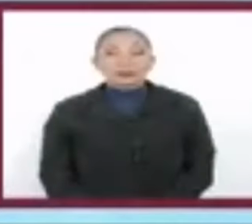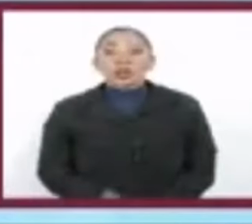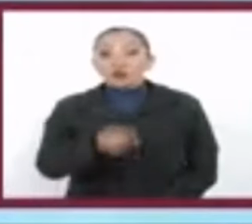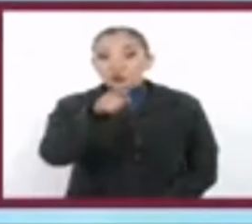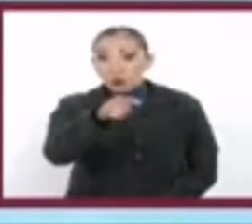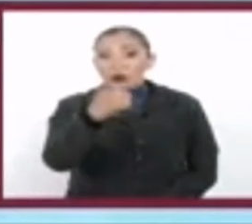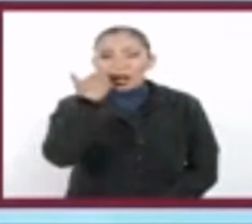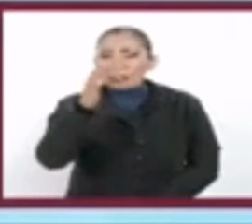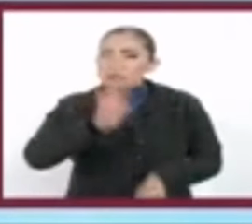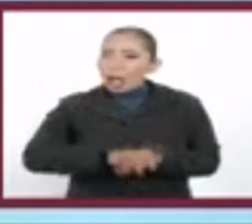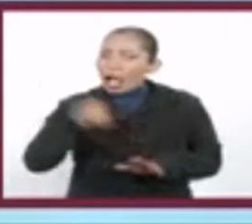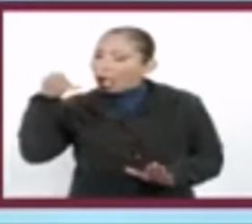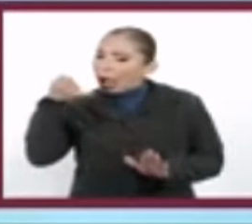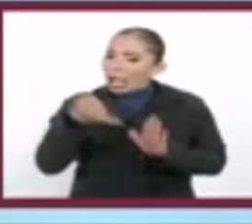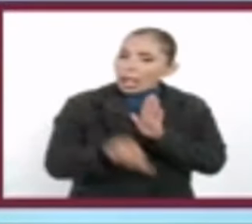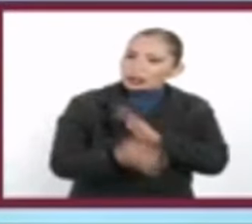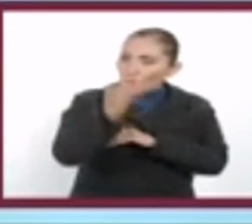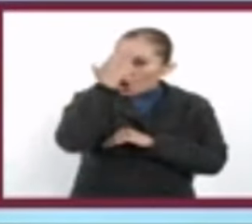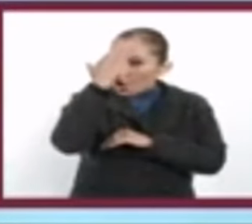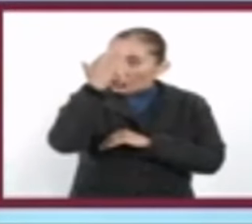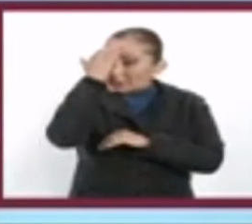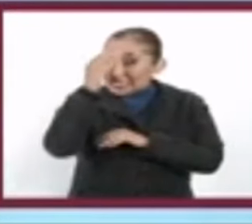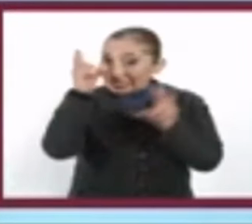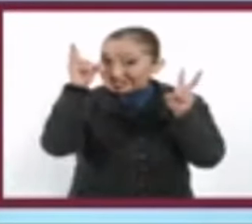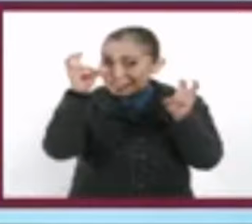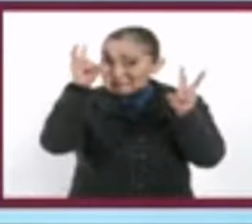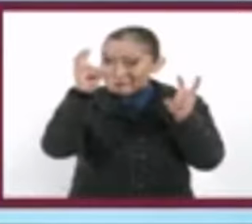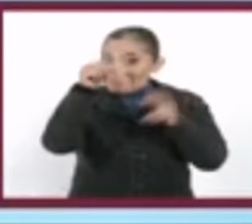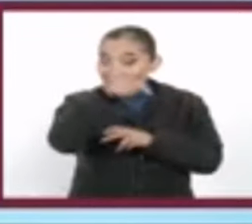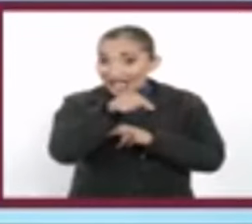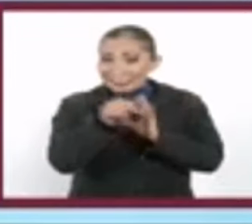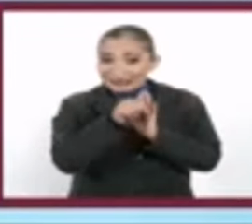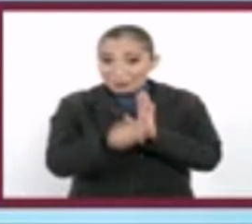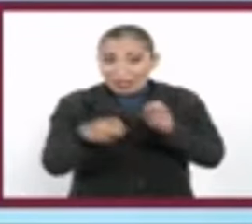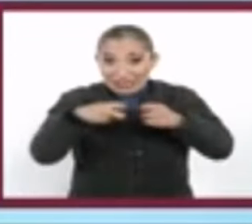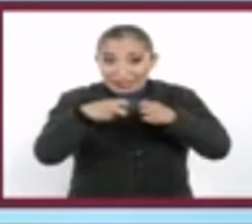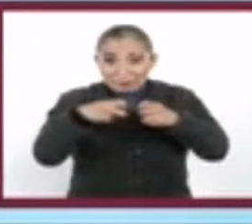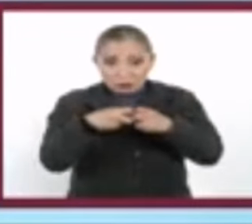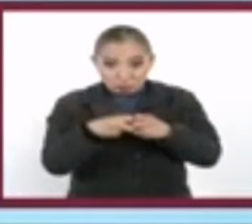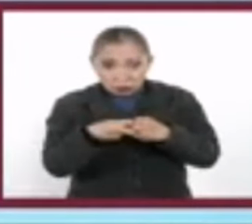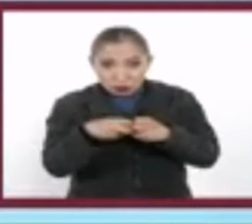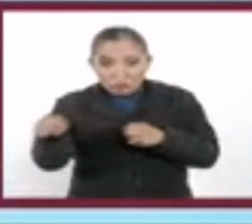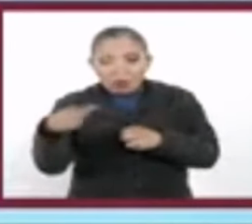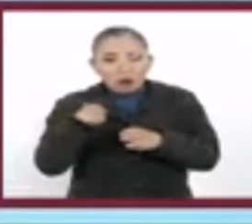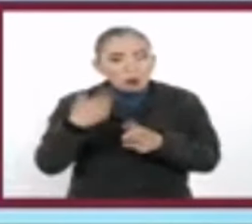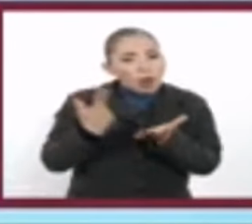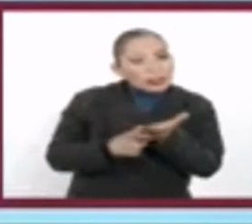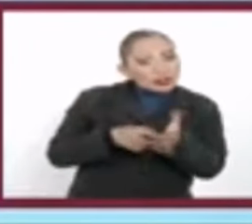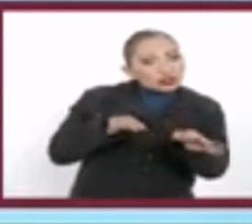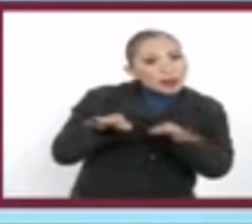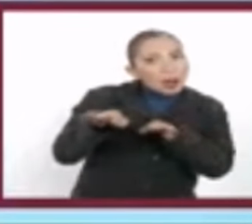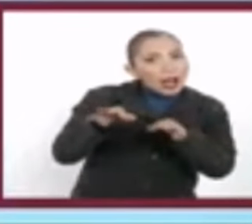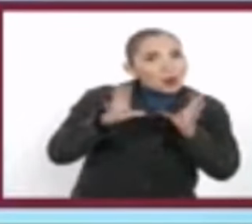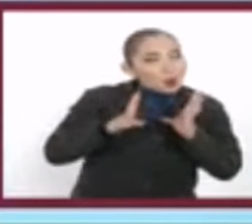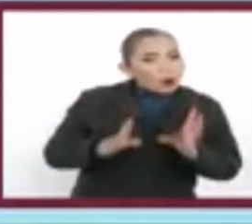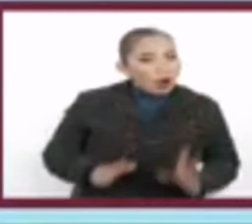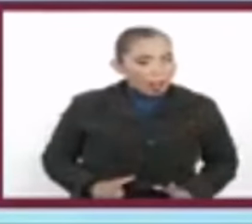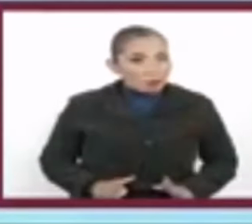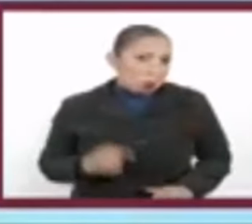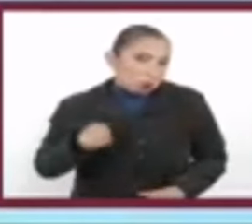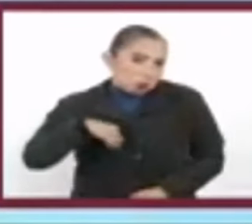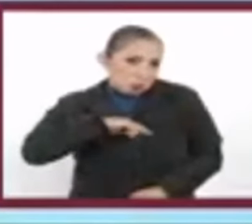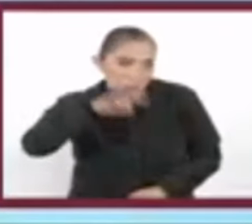Si desean profundizar más sobre este apasionante tema del sistema nervioso en el funcionamiento del cuerpo,